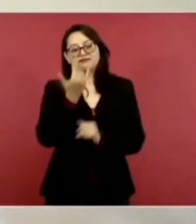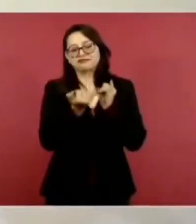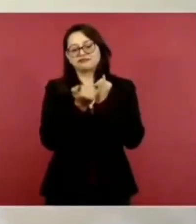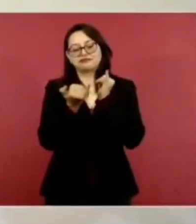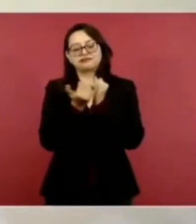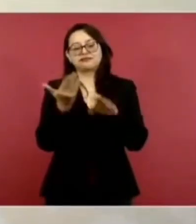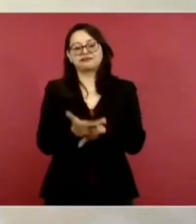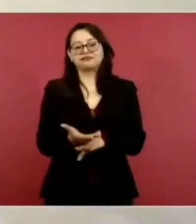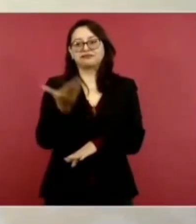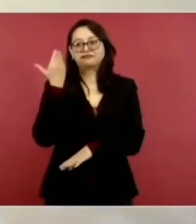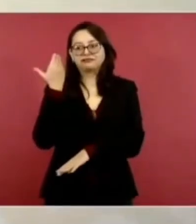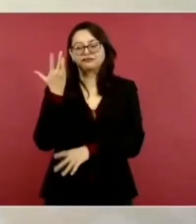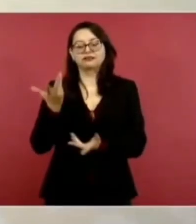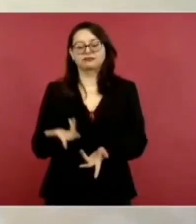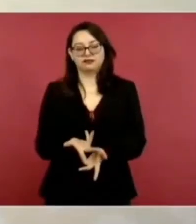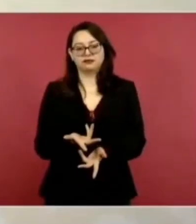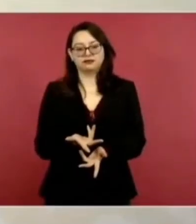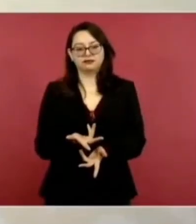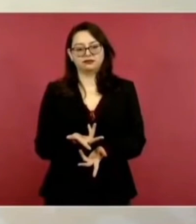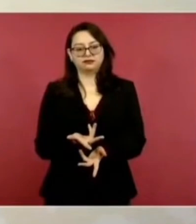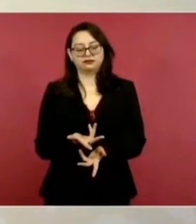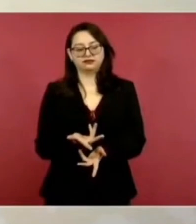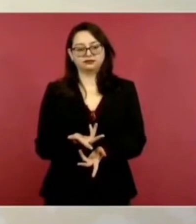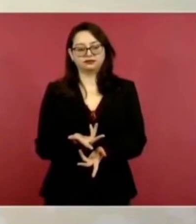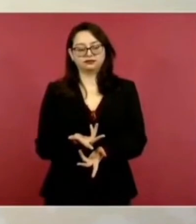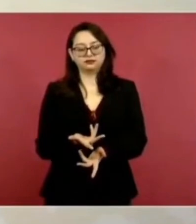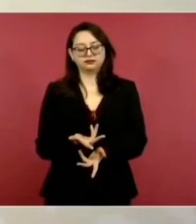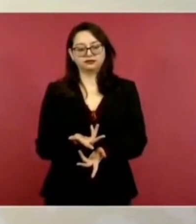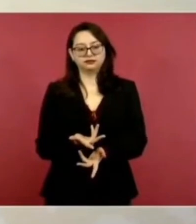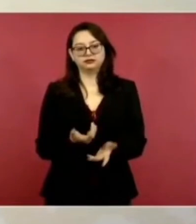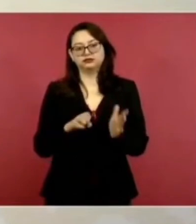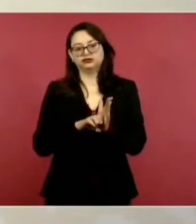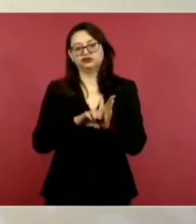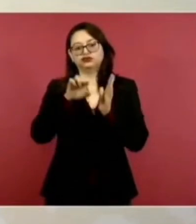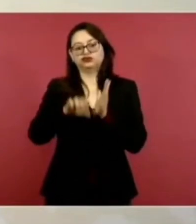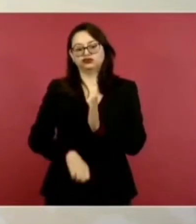el rescate de conformidad con un avalúo.